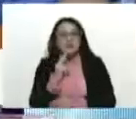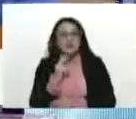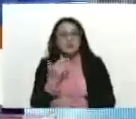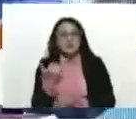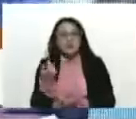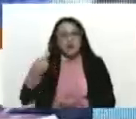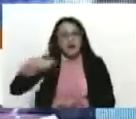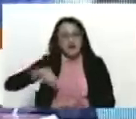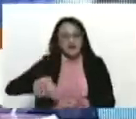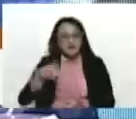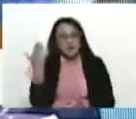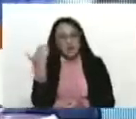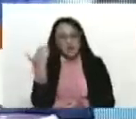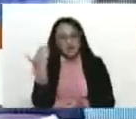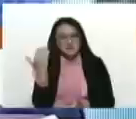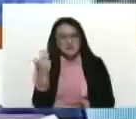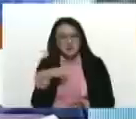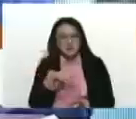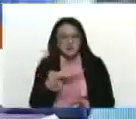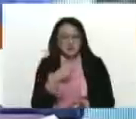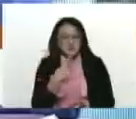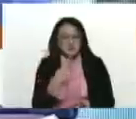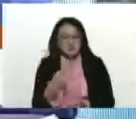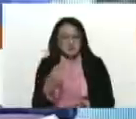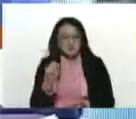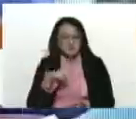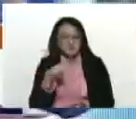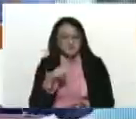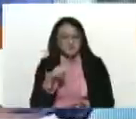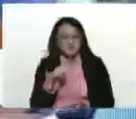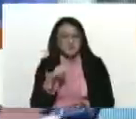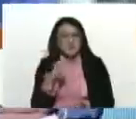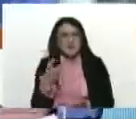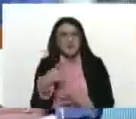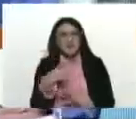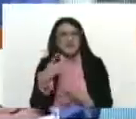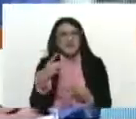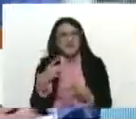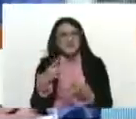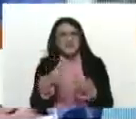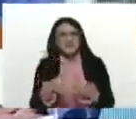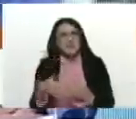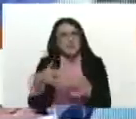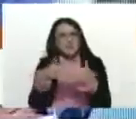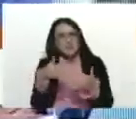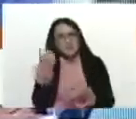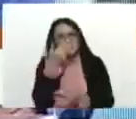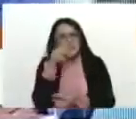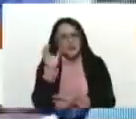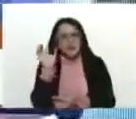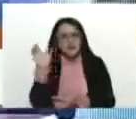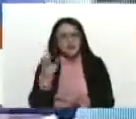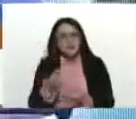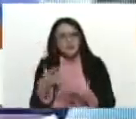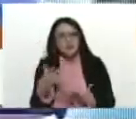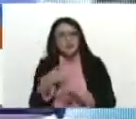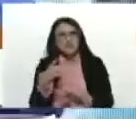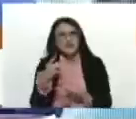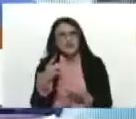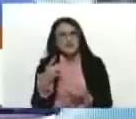los había antes y nosotros podemos decir que le interesa a los Estados Unidos al imperialismo norteamericano